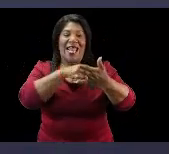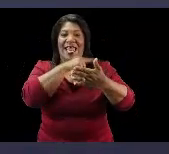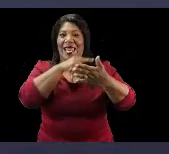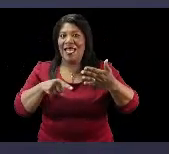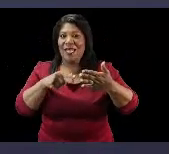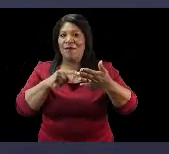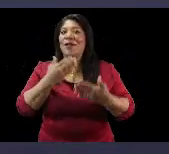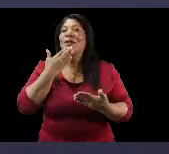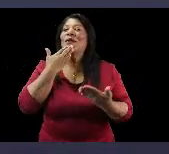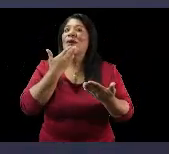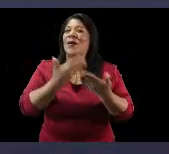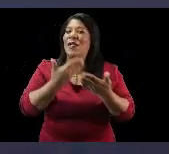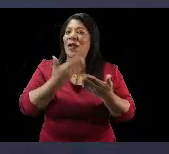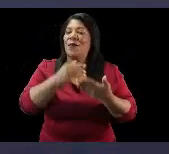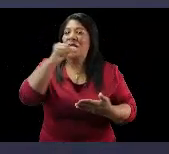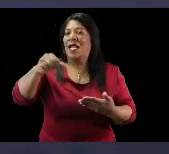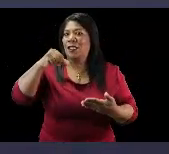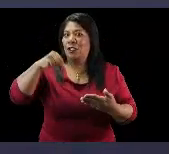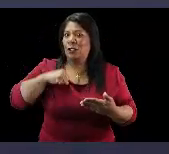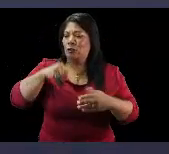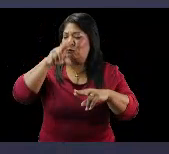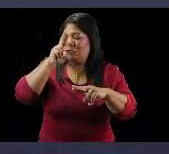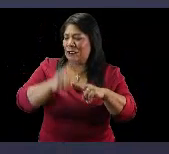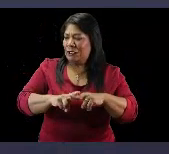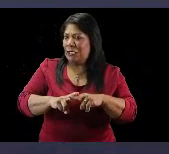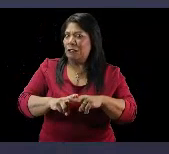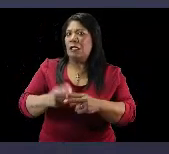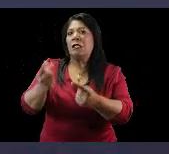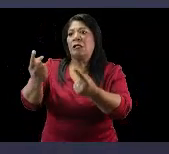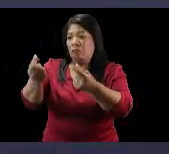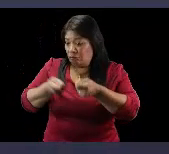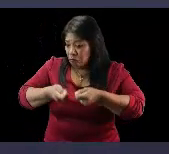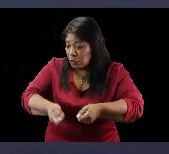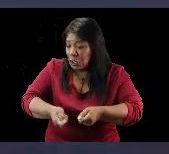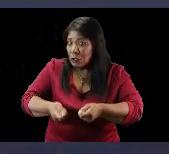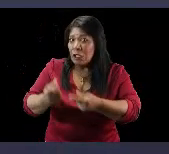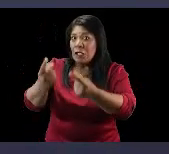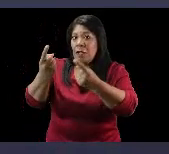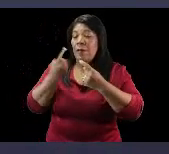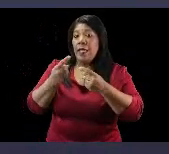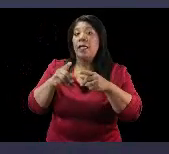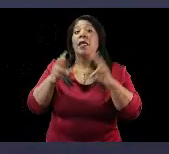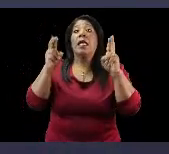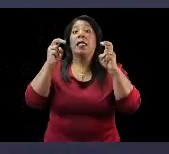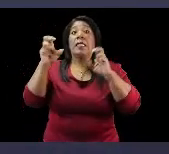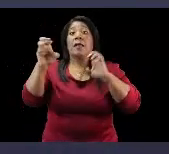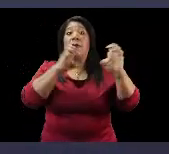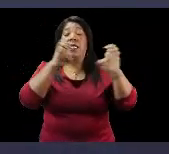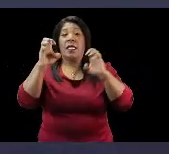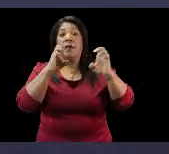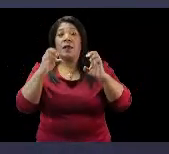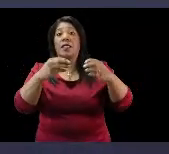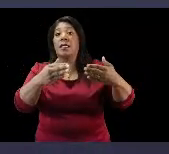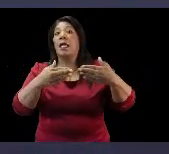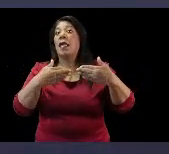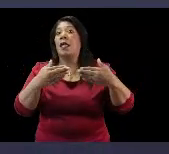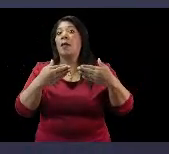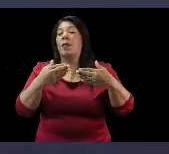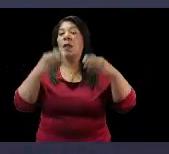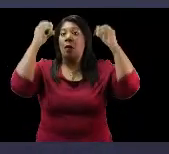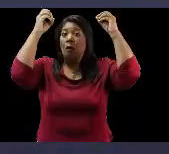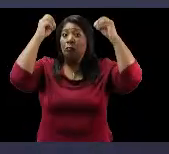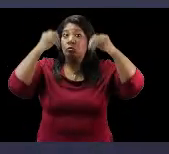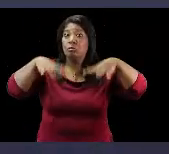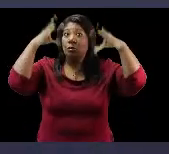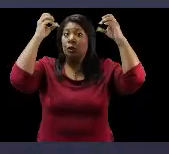barreras con la buena actitud, siéntate, ven. Esto para temas de emergencia también. En Panamá estamos viendo